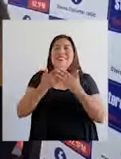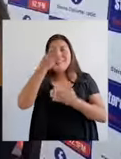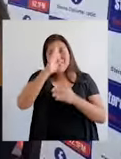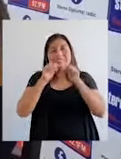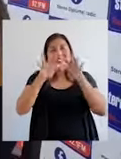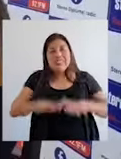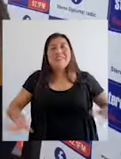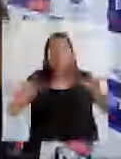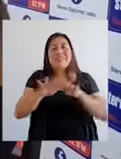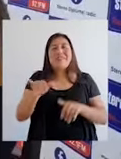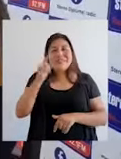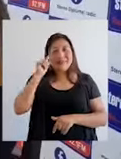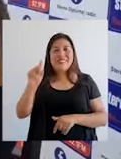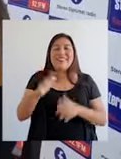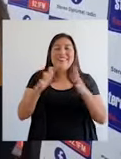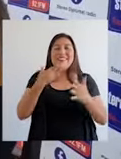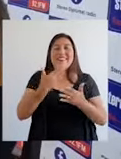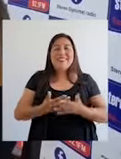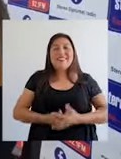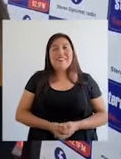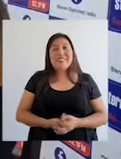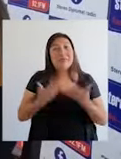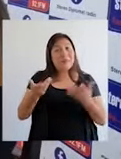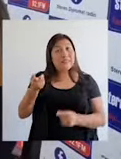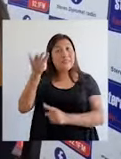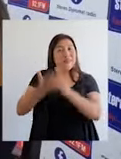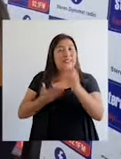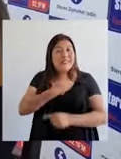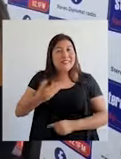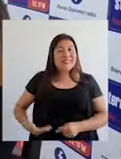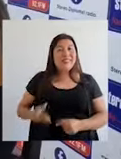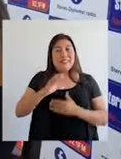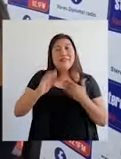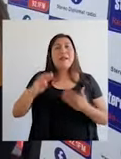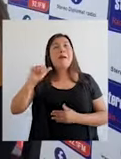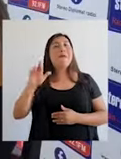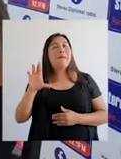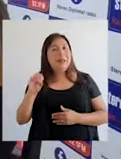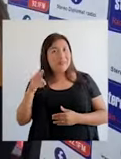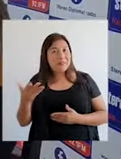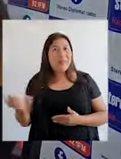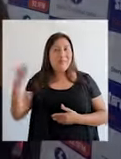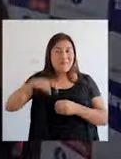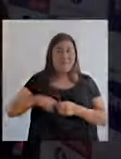Dios los bendiga a todos. De igual manera, muchísimas gracias. Fue el presidente de Conadis, el señor Marco Antonio Gamarra La Barrera, que estuvo con nosotros.